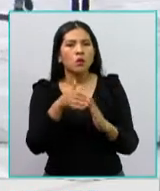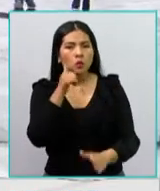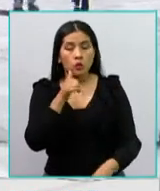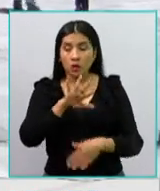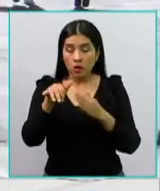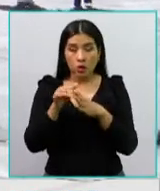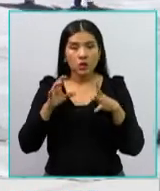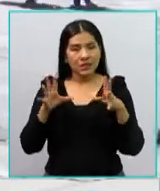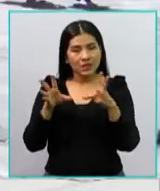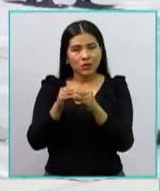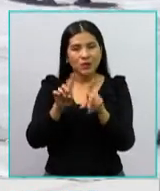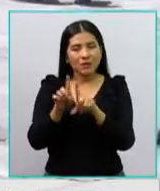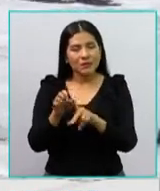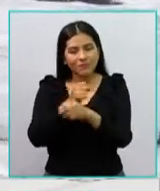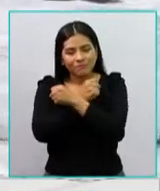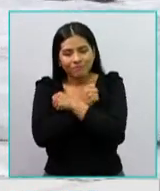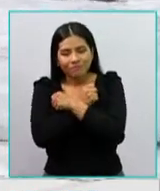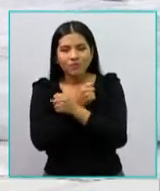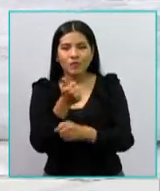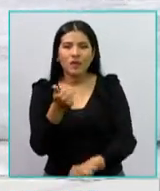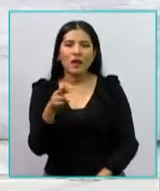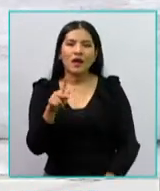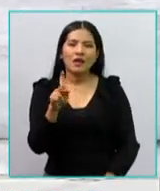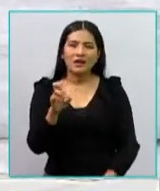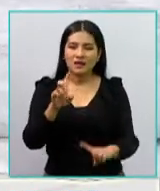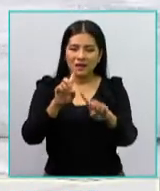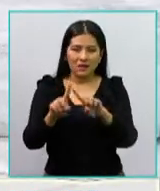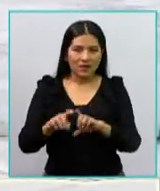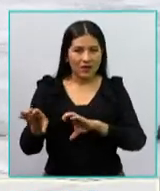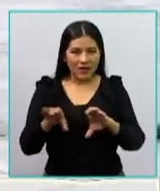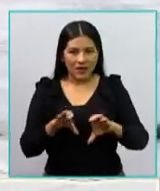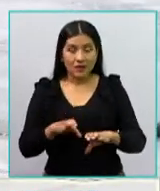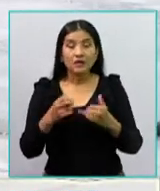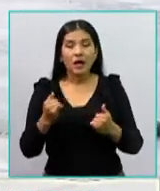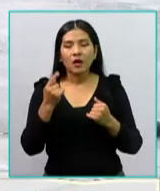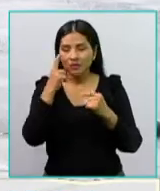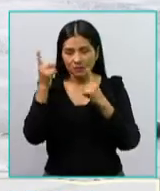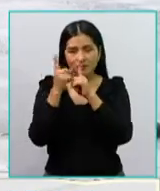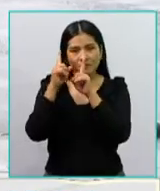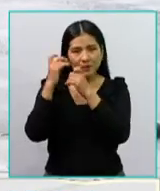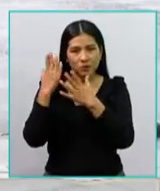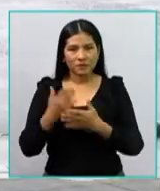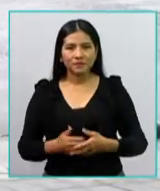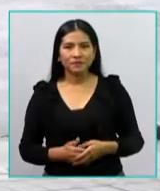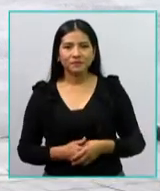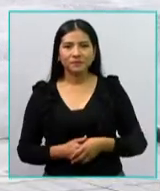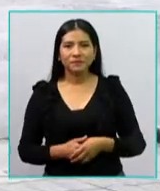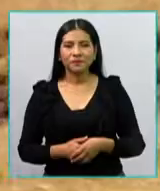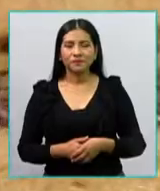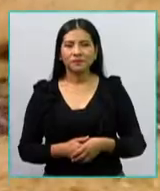lo que tanto aman. Son mamás artistas. A continuación tenemos una entrevista con ellas. Vamos.